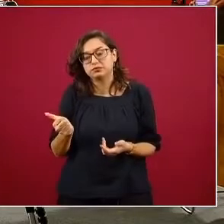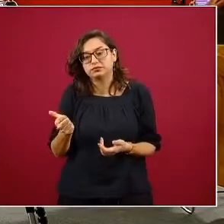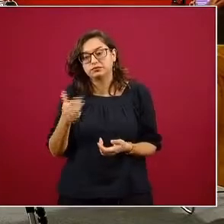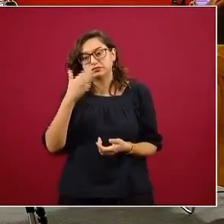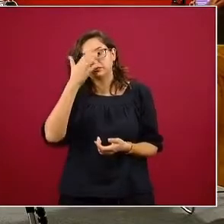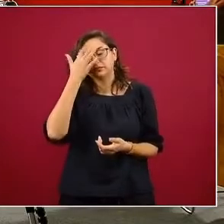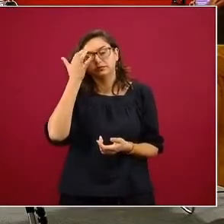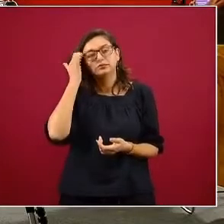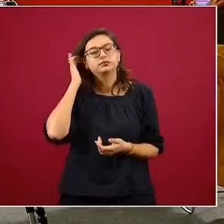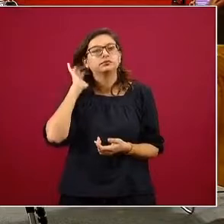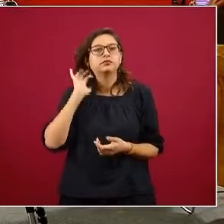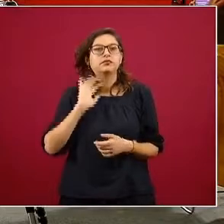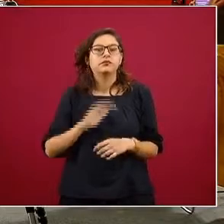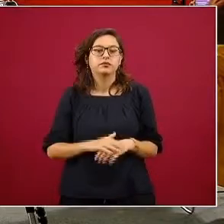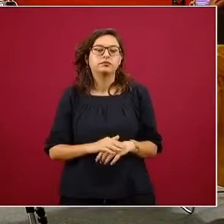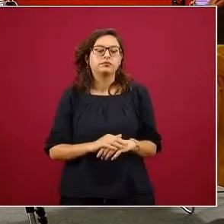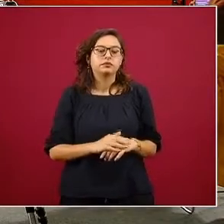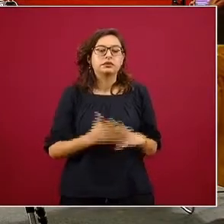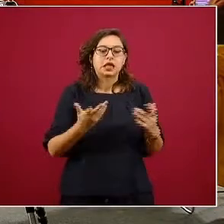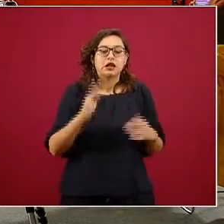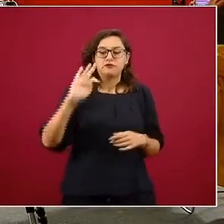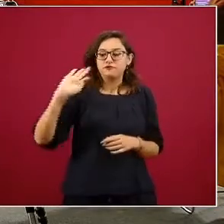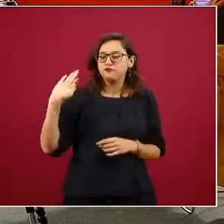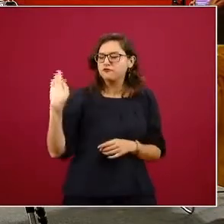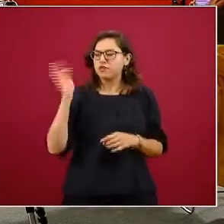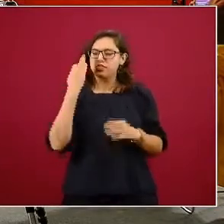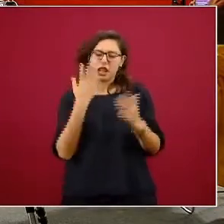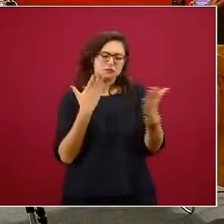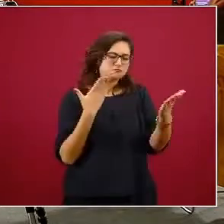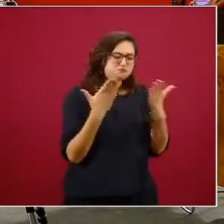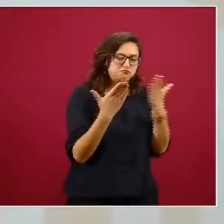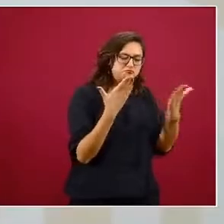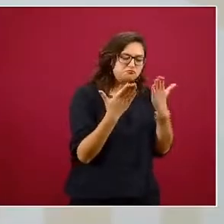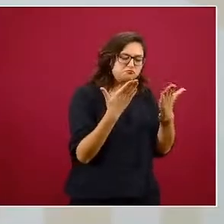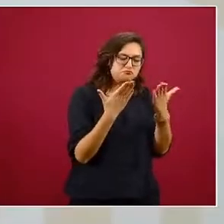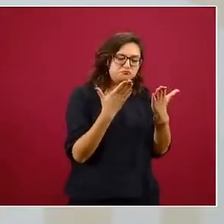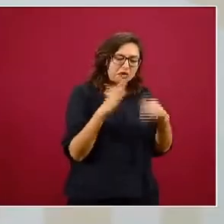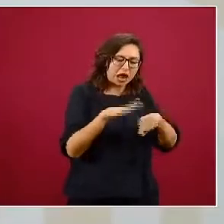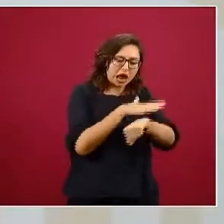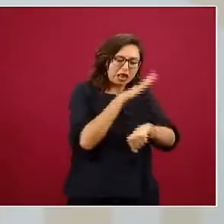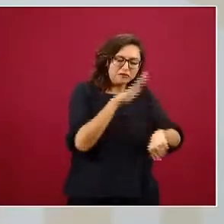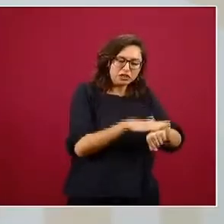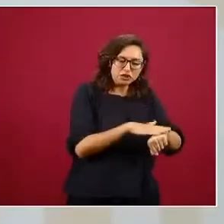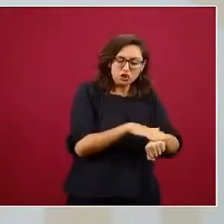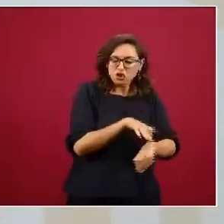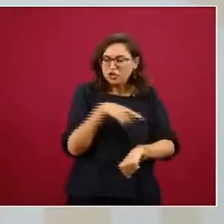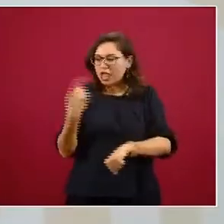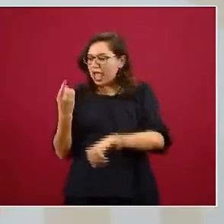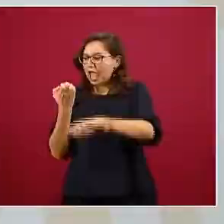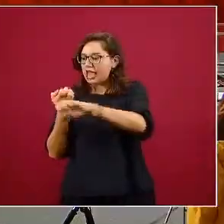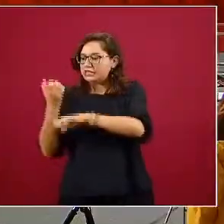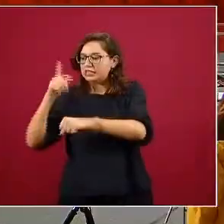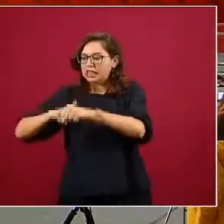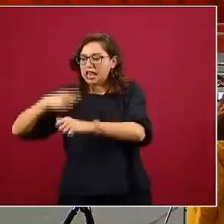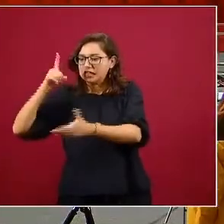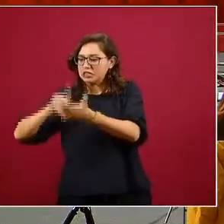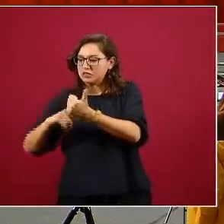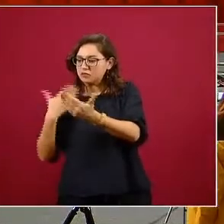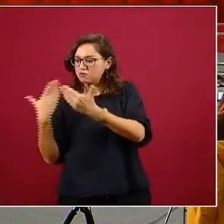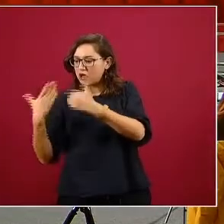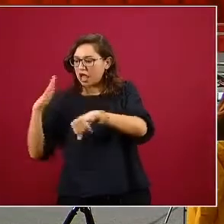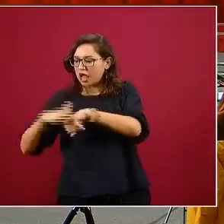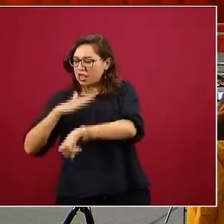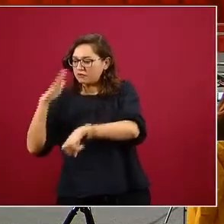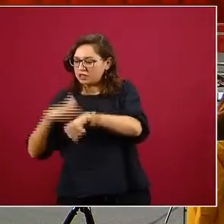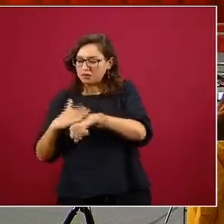disposición federal y la evaluación local que tienen los estados de cuál es la situación. ¿Por